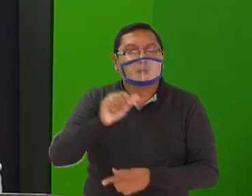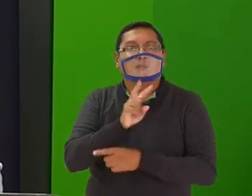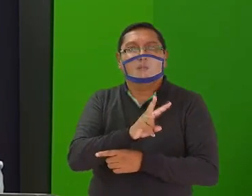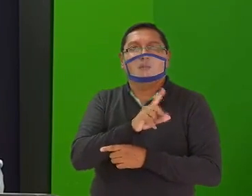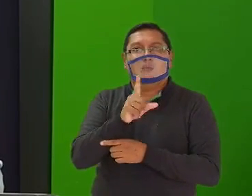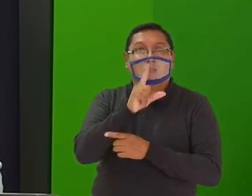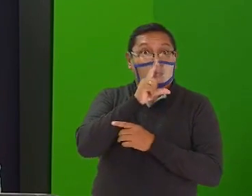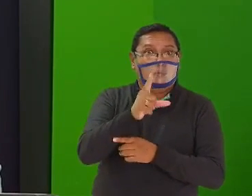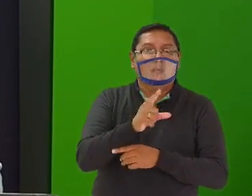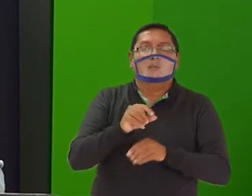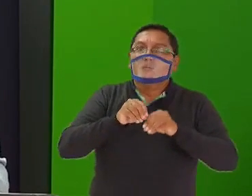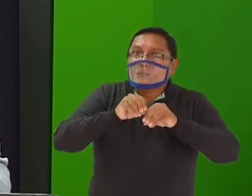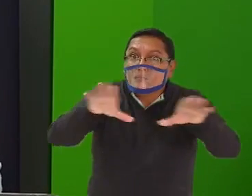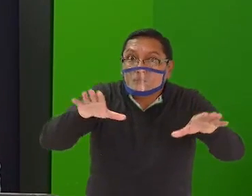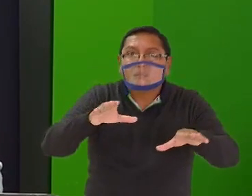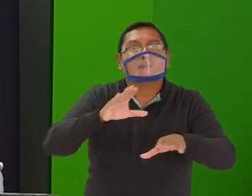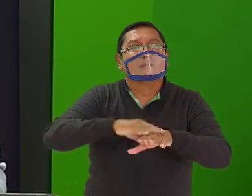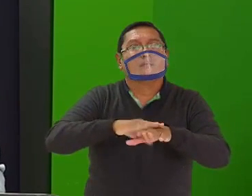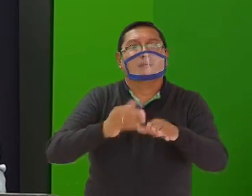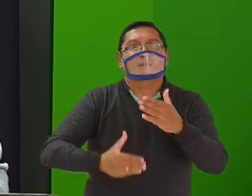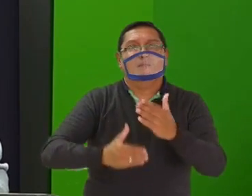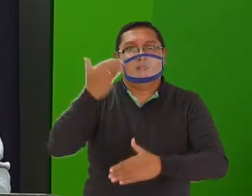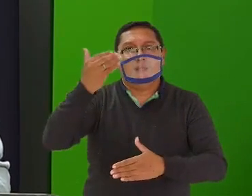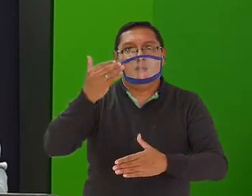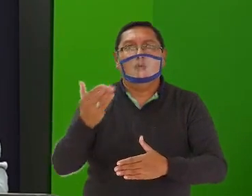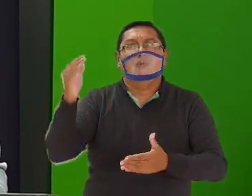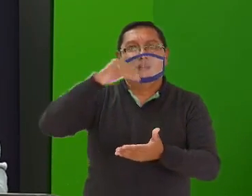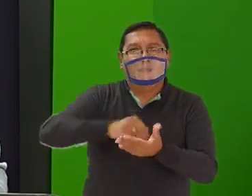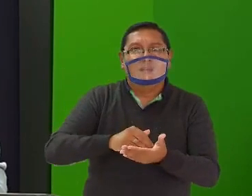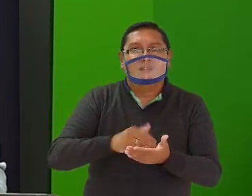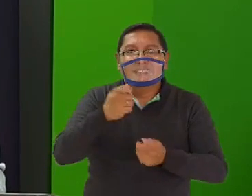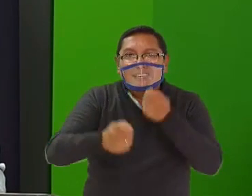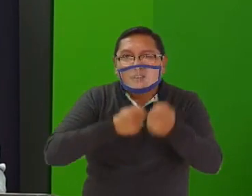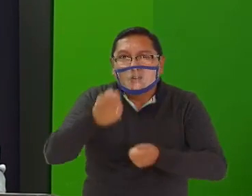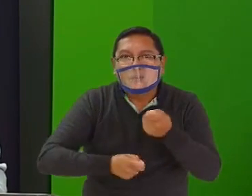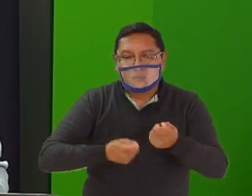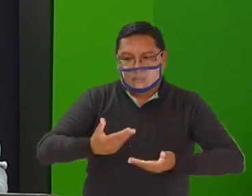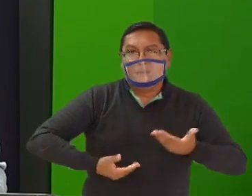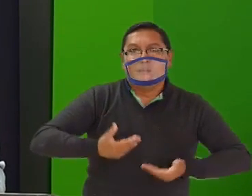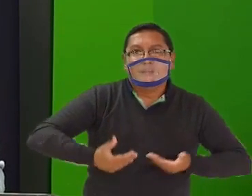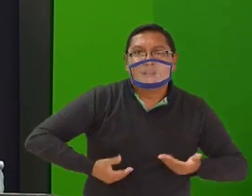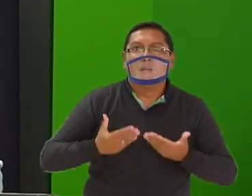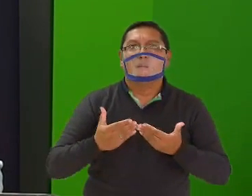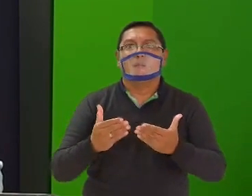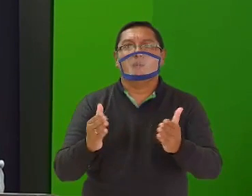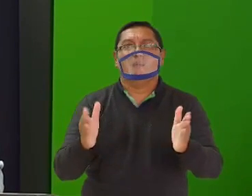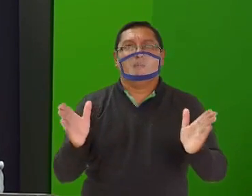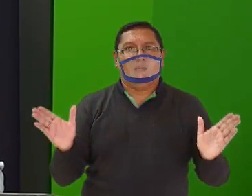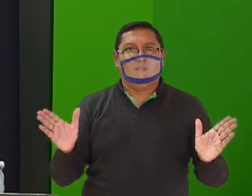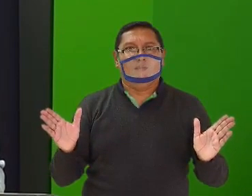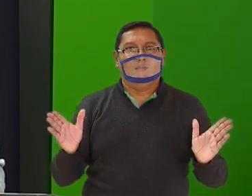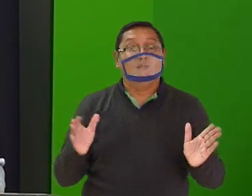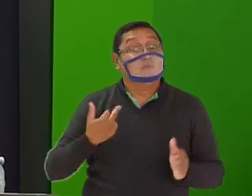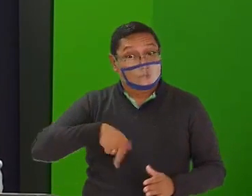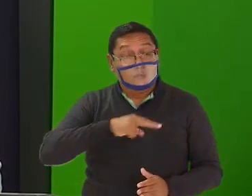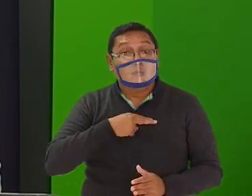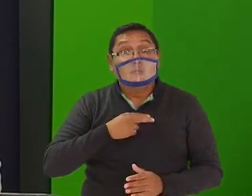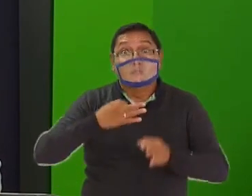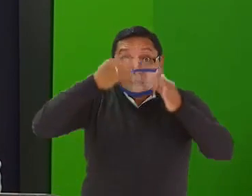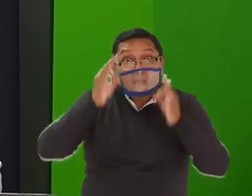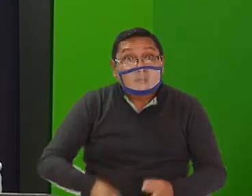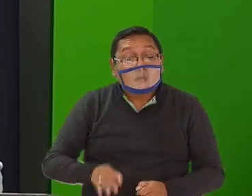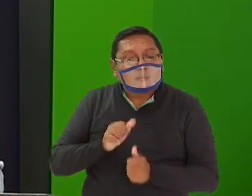pasado, empezamos el proceso de reapertura del comercio, en el que hemos sido muy celosos y estrictos.